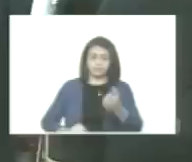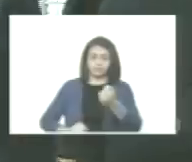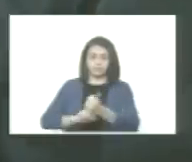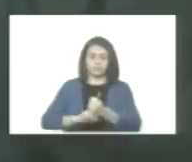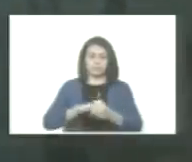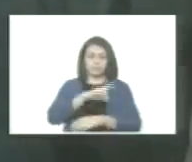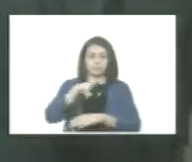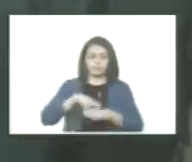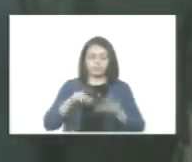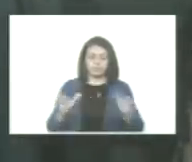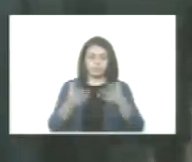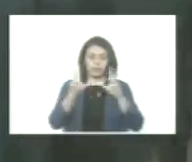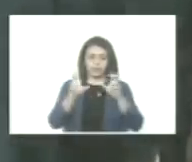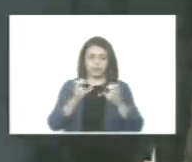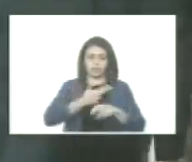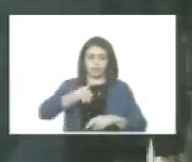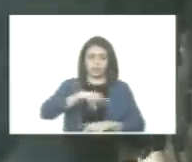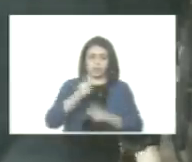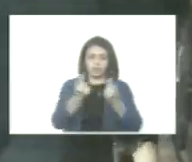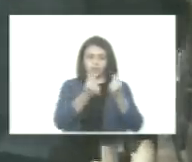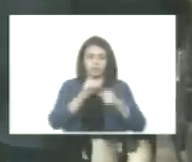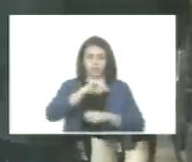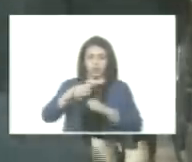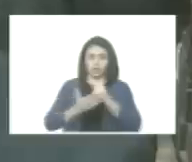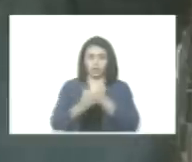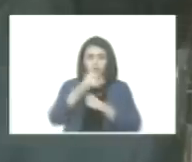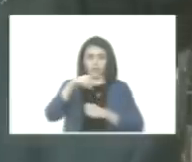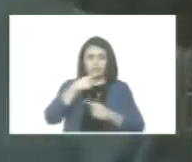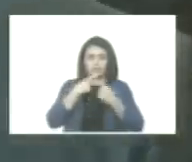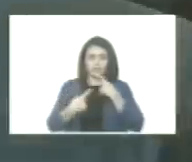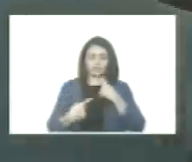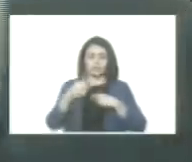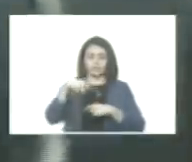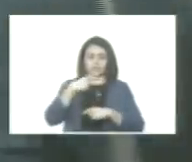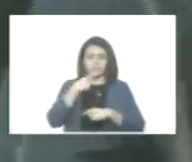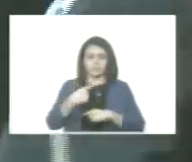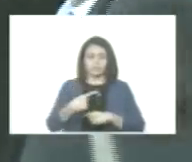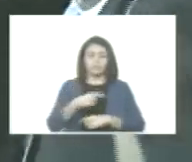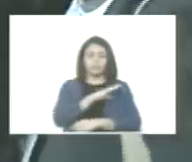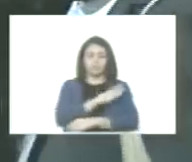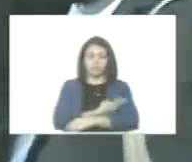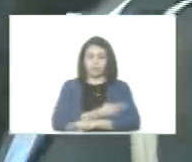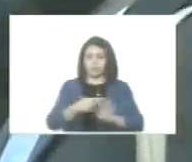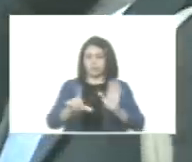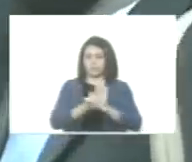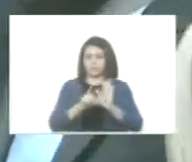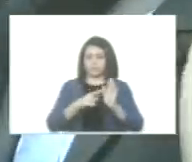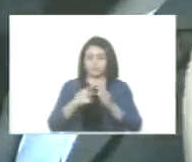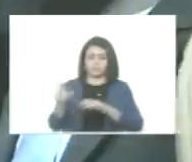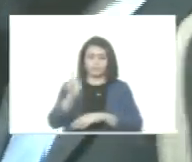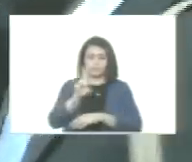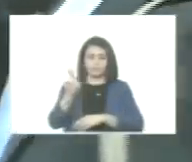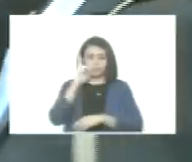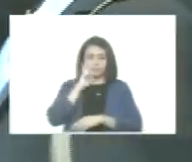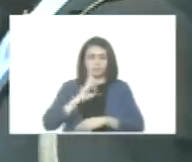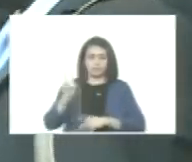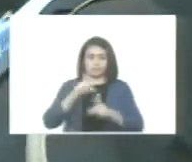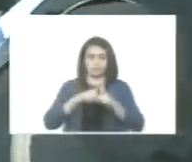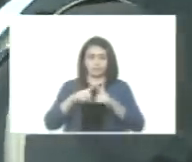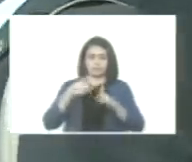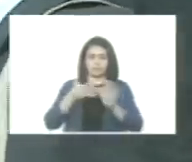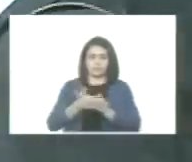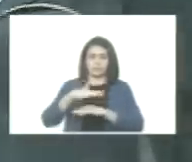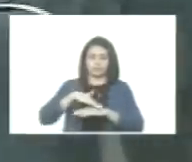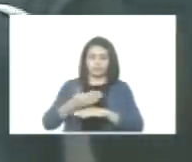Nacional para el impulso de nuestra economía. Jorge Rodríguez, también titular del Poder Legislativo de la República Bolivariana de